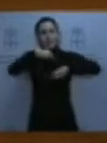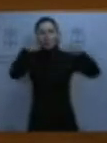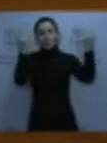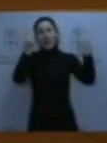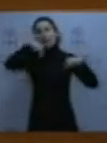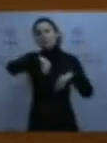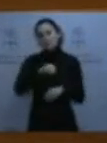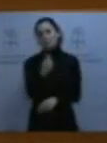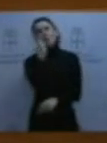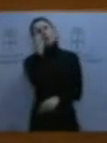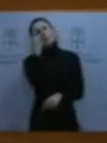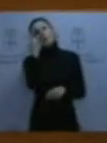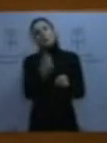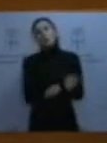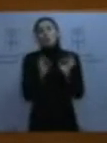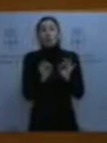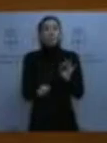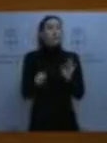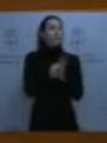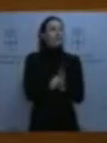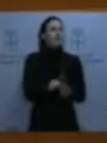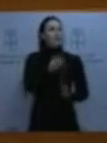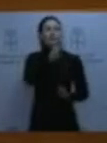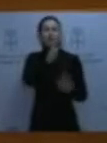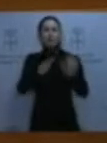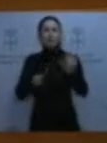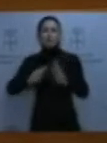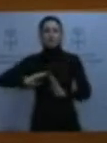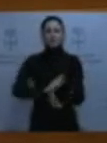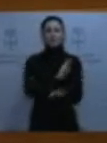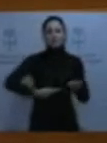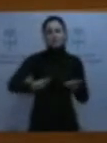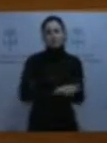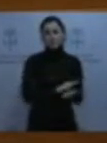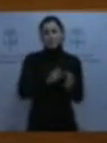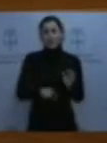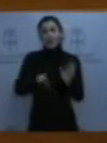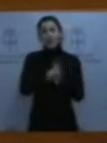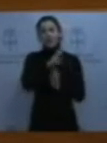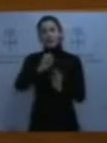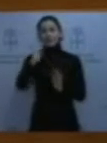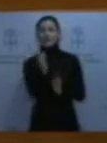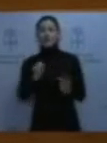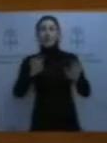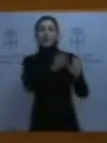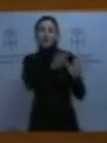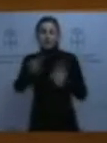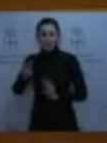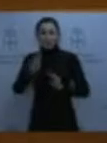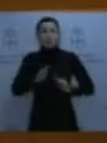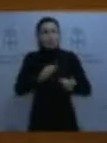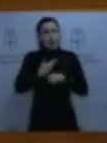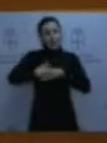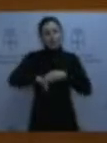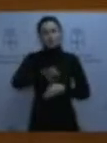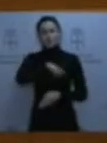salvo el limitado artículo 37 de la derogada Ley 30/92. En los últimos años, aparte de la ley